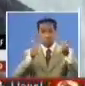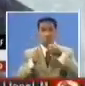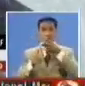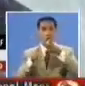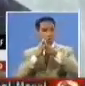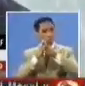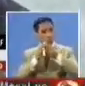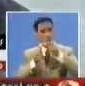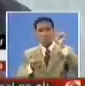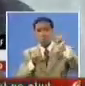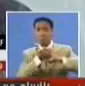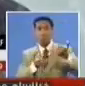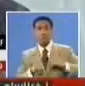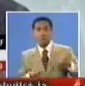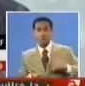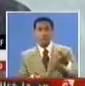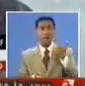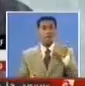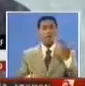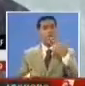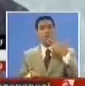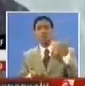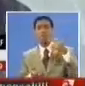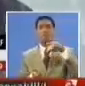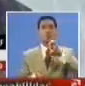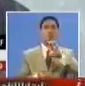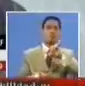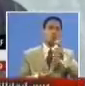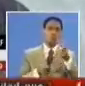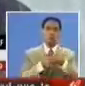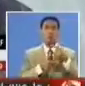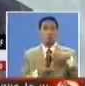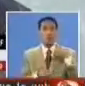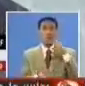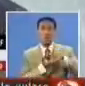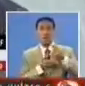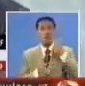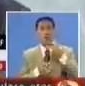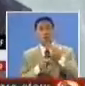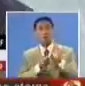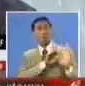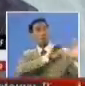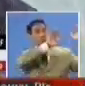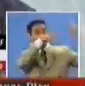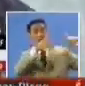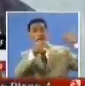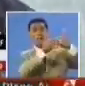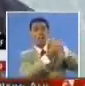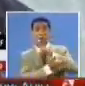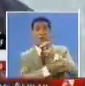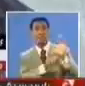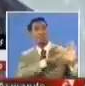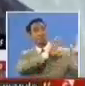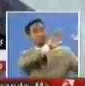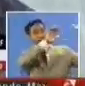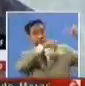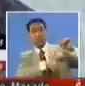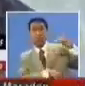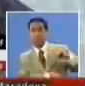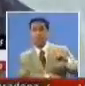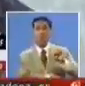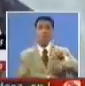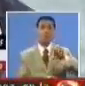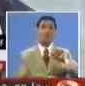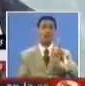todas las disciplinas que quieras. Tenés freestyle, hay wave, que puedes correr olas de 11 a 20 metros, tenemos